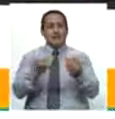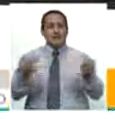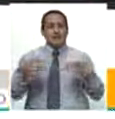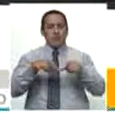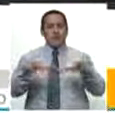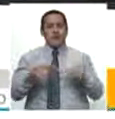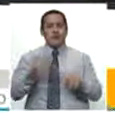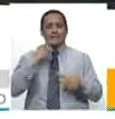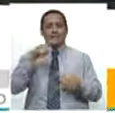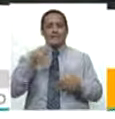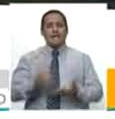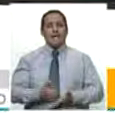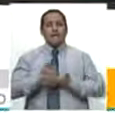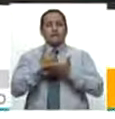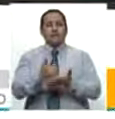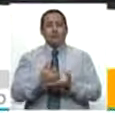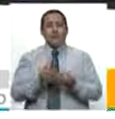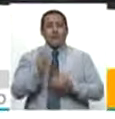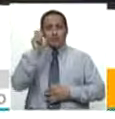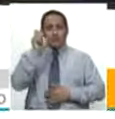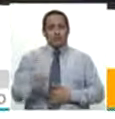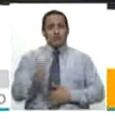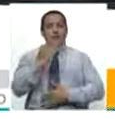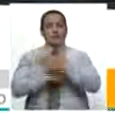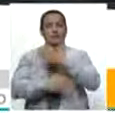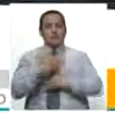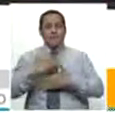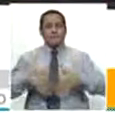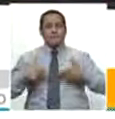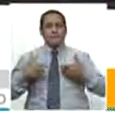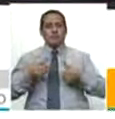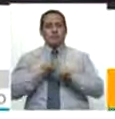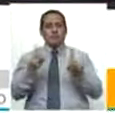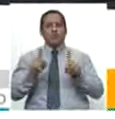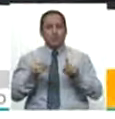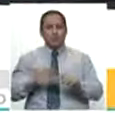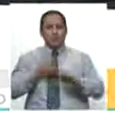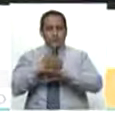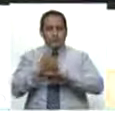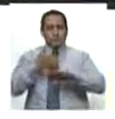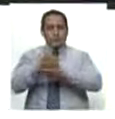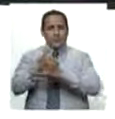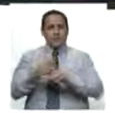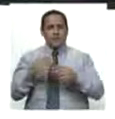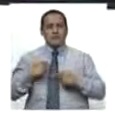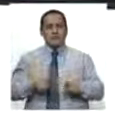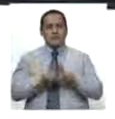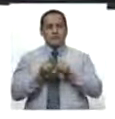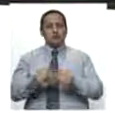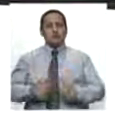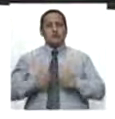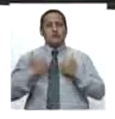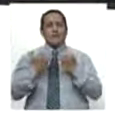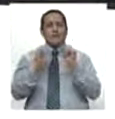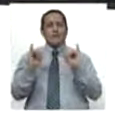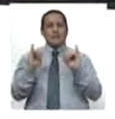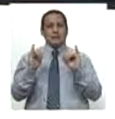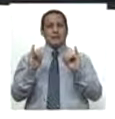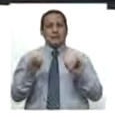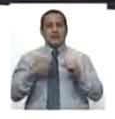condiciones necesarias que permitan que las personas con discapacidad nos podamos desarrollar de una manera independiente. Es decir,